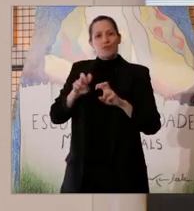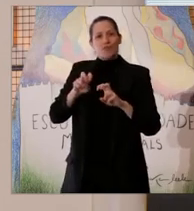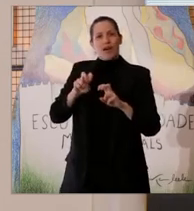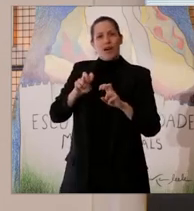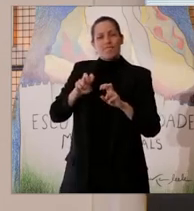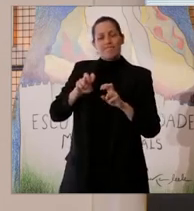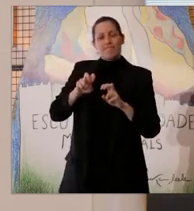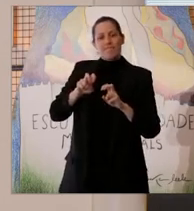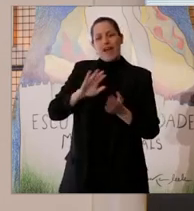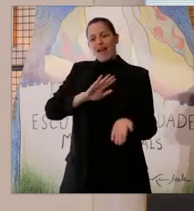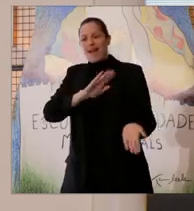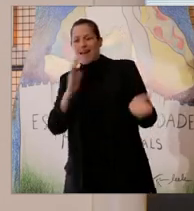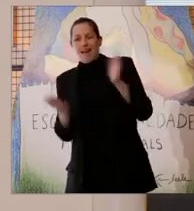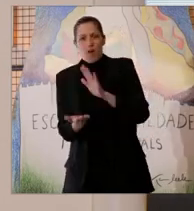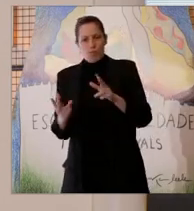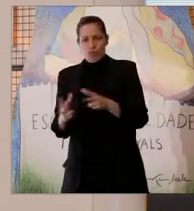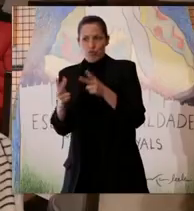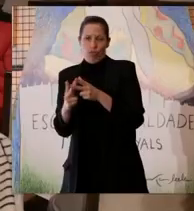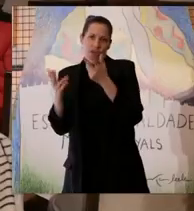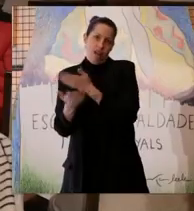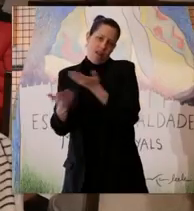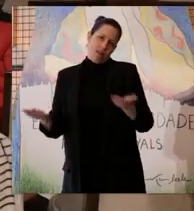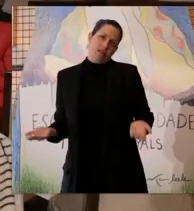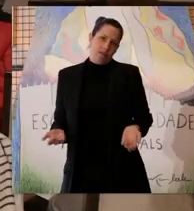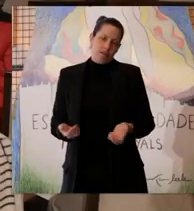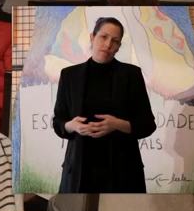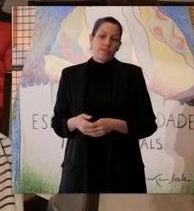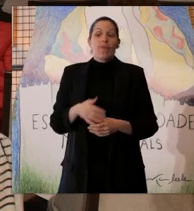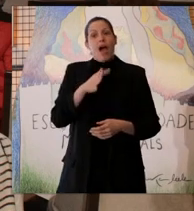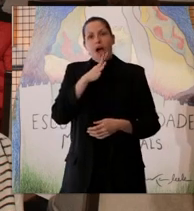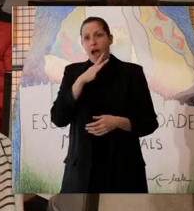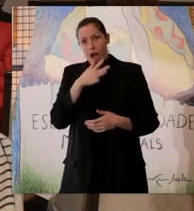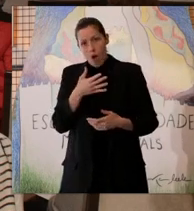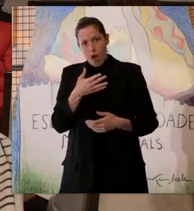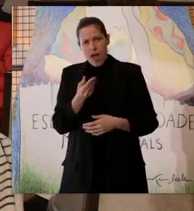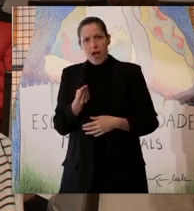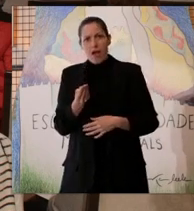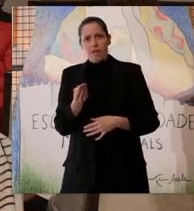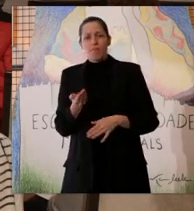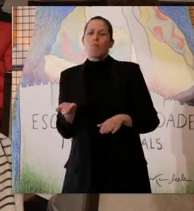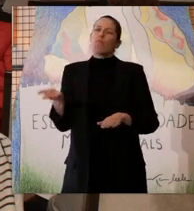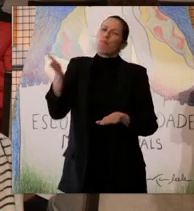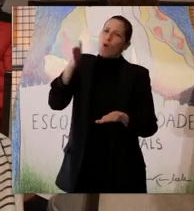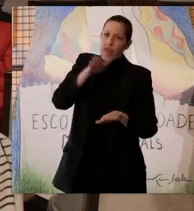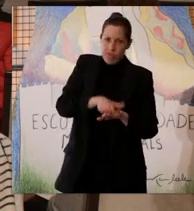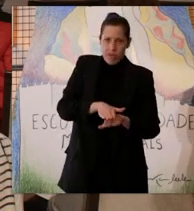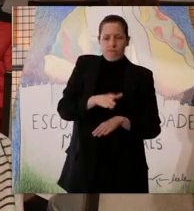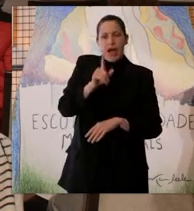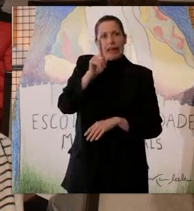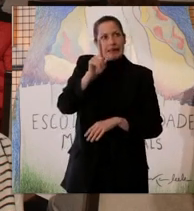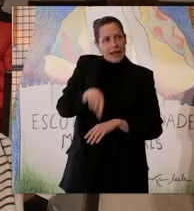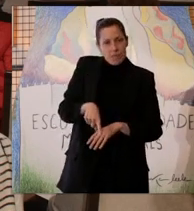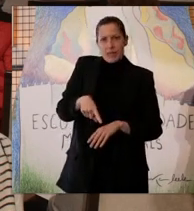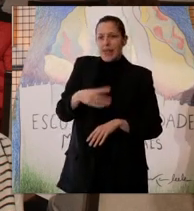bueno para provocar el cambio en general Ahora resulta que también sabemos o entendemos o